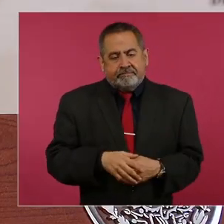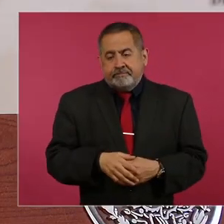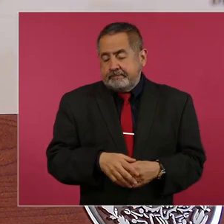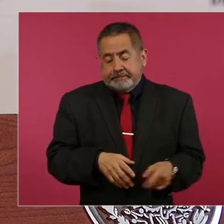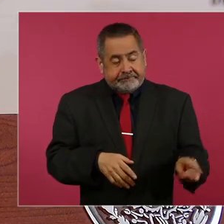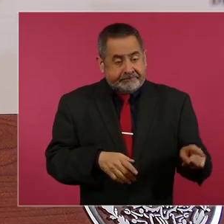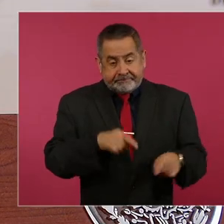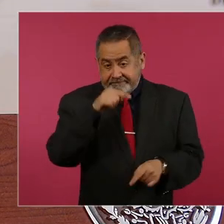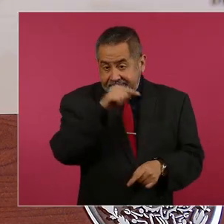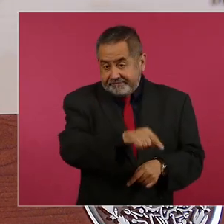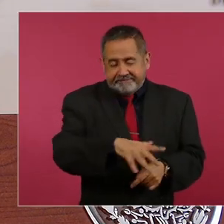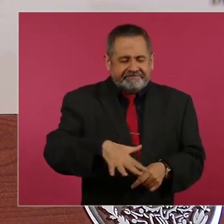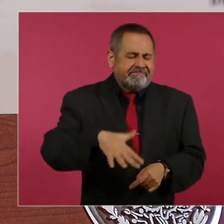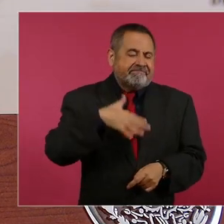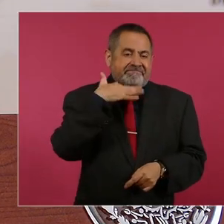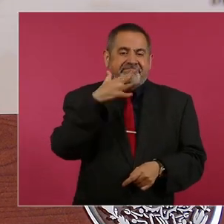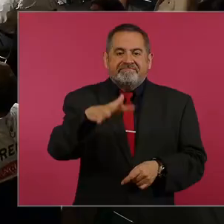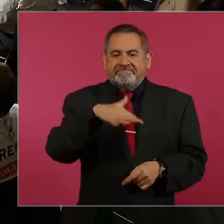una gran corrupción.